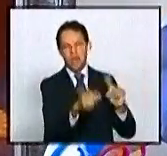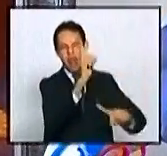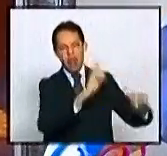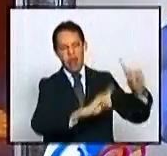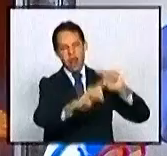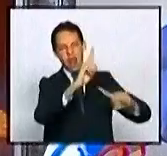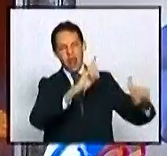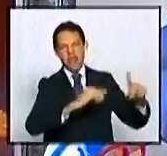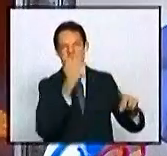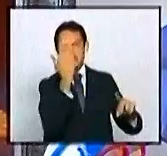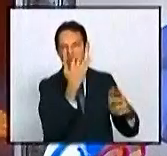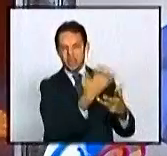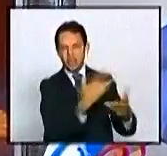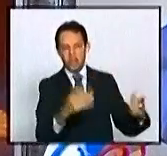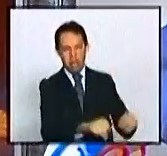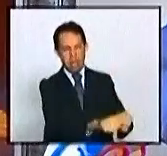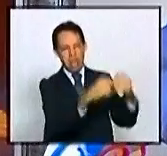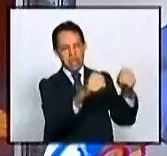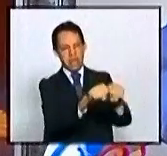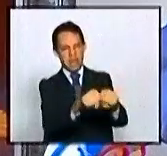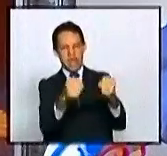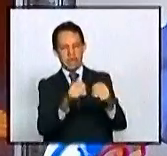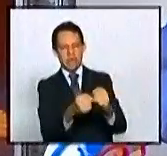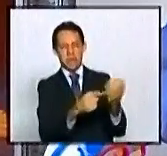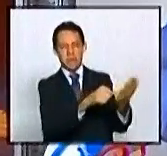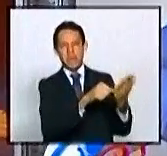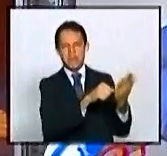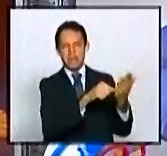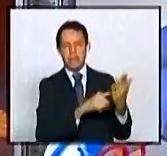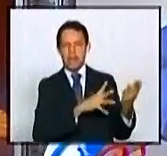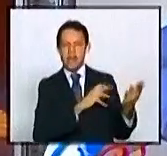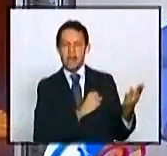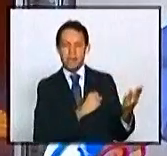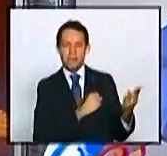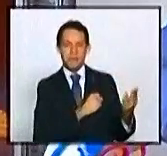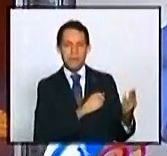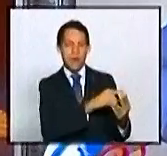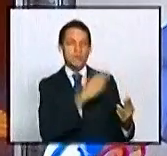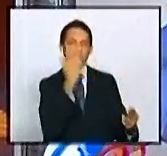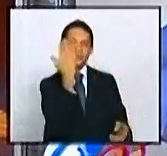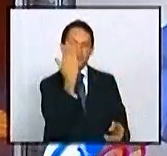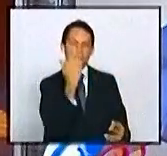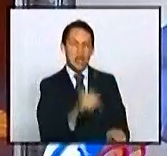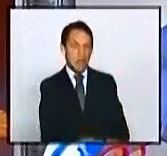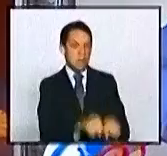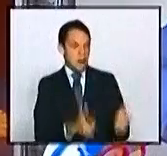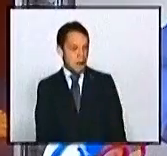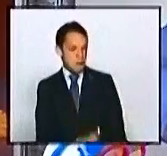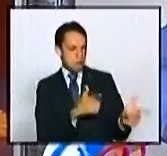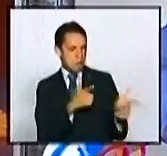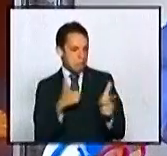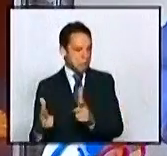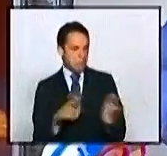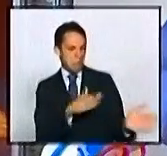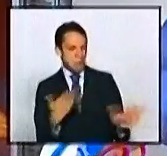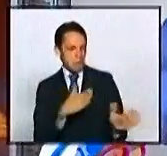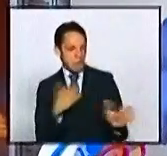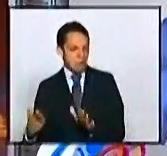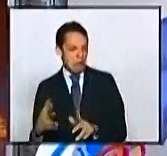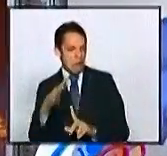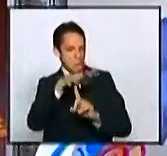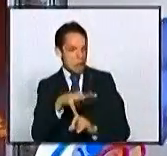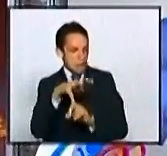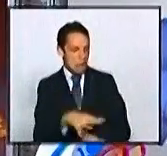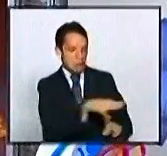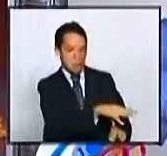Jorge, porque todo lo que nos muestran son cosas tristes, cuando no es que toda película que prendemos es dando bala y matando y destrozando a